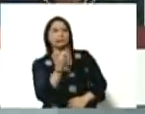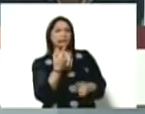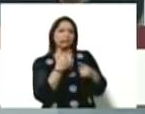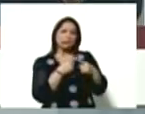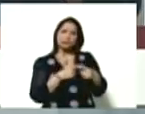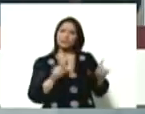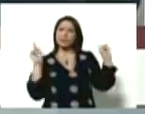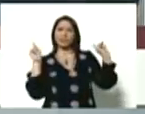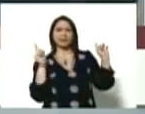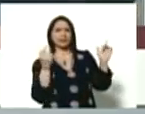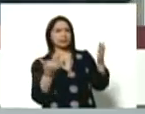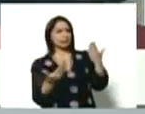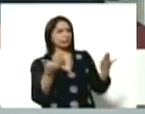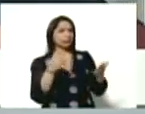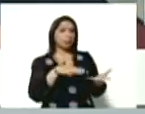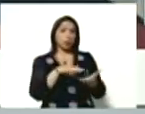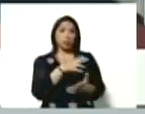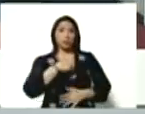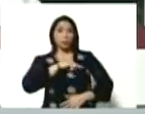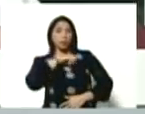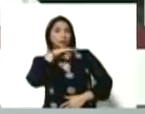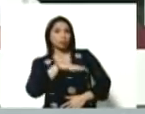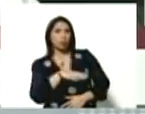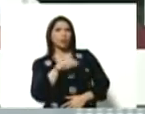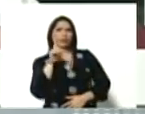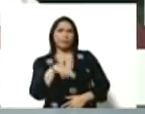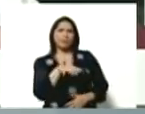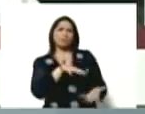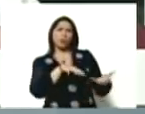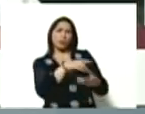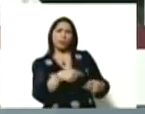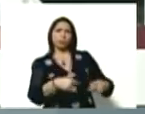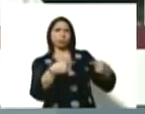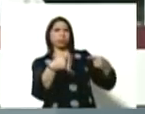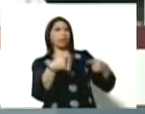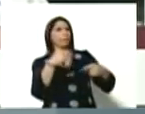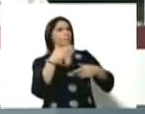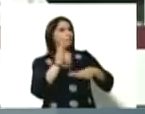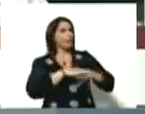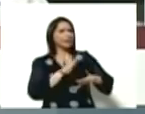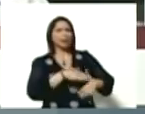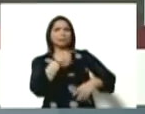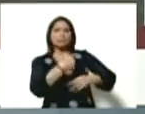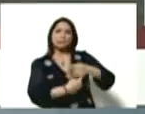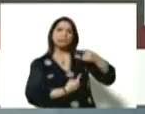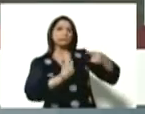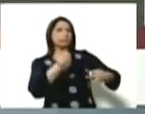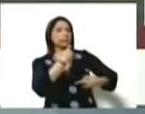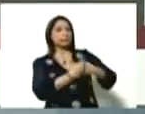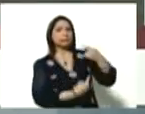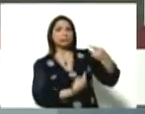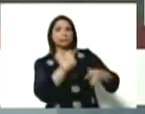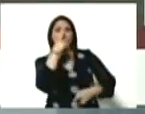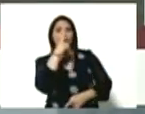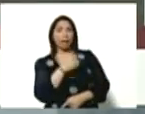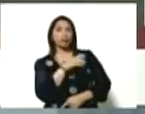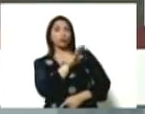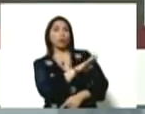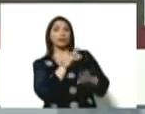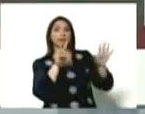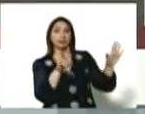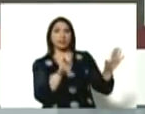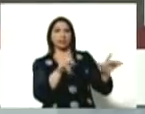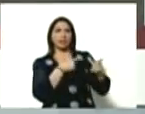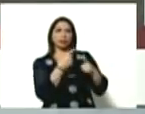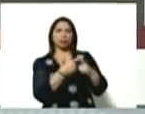nuestra historia, diferentes conflictividades que se han presentado década tras década desde el 47. Y ahí está el